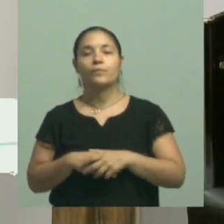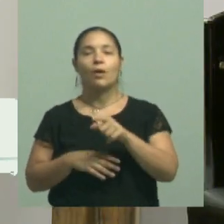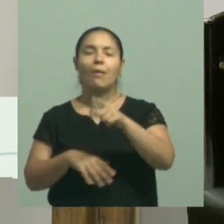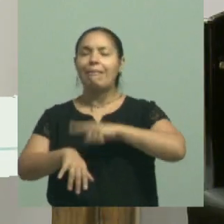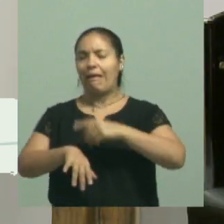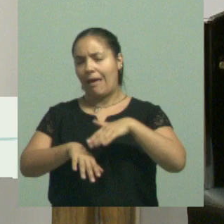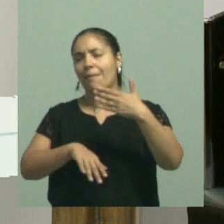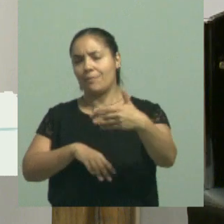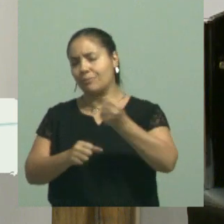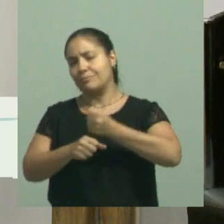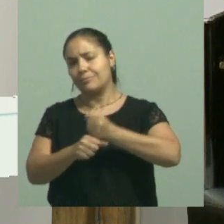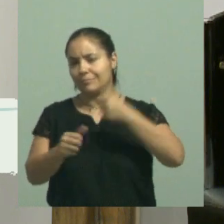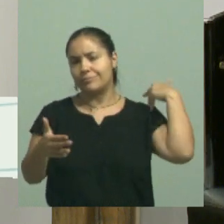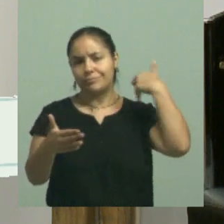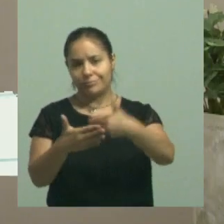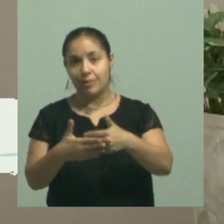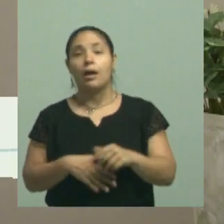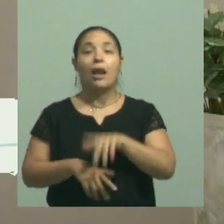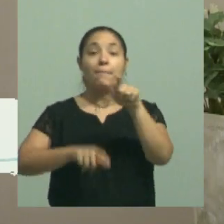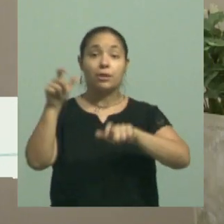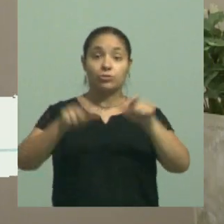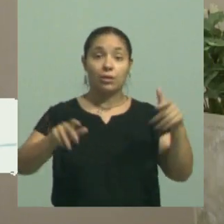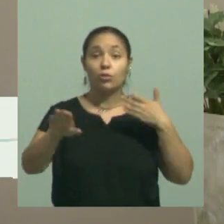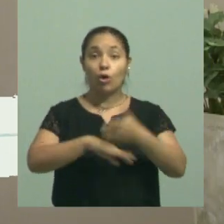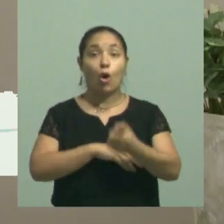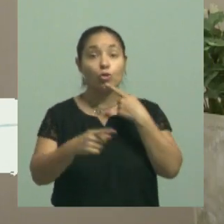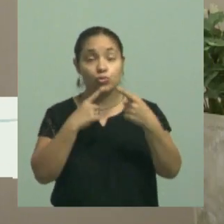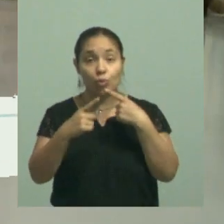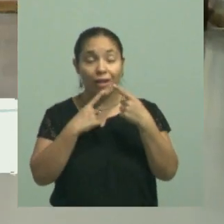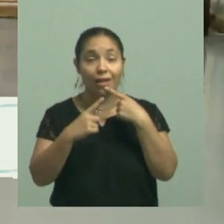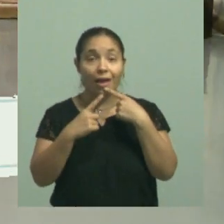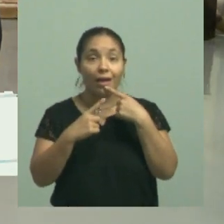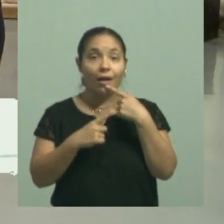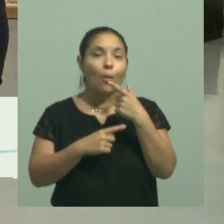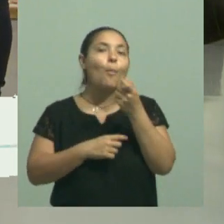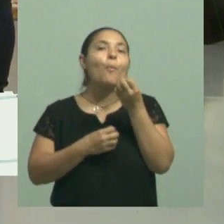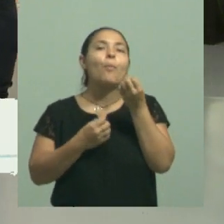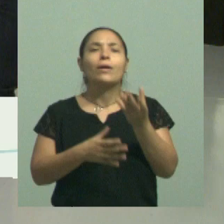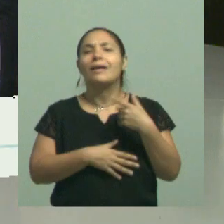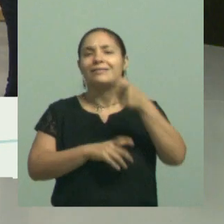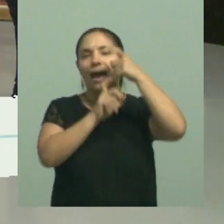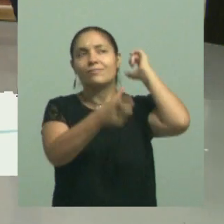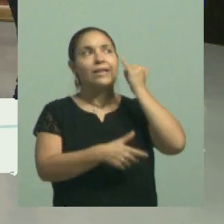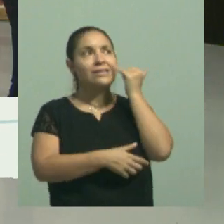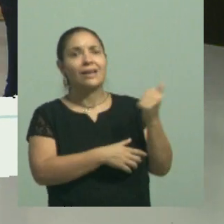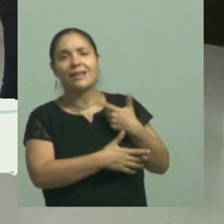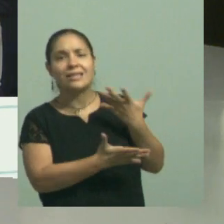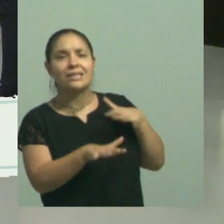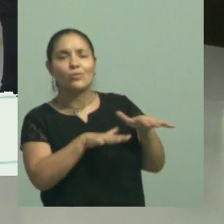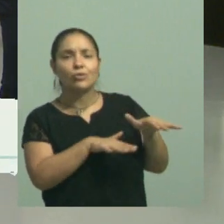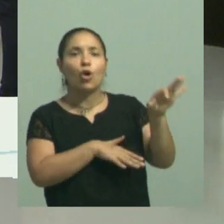Sí. ¿La gente va, consulta porque ya tuvo un ataque o va por una cuestión preventiva? Tenemos